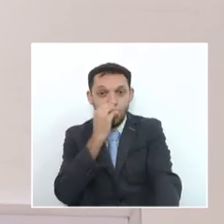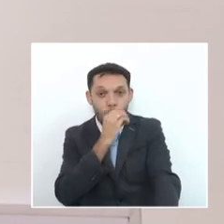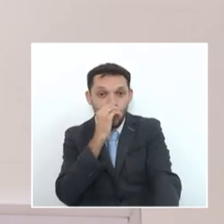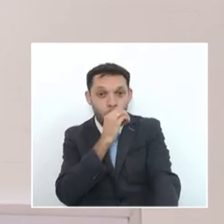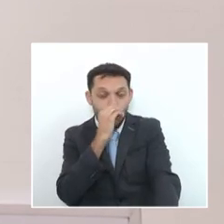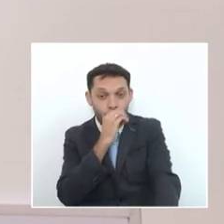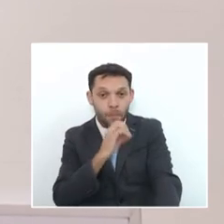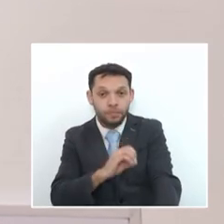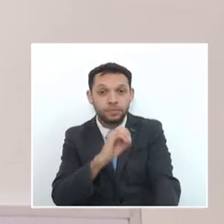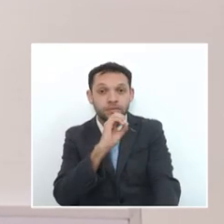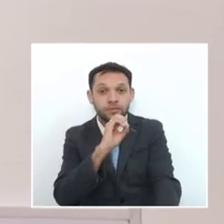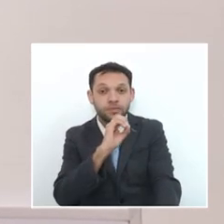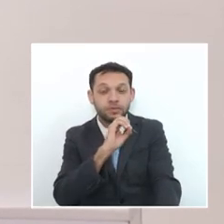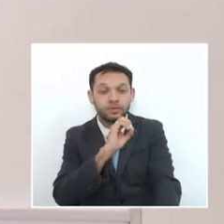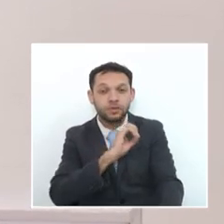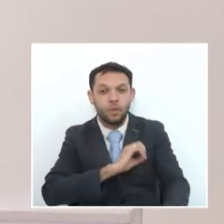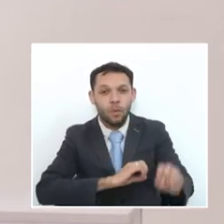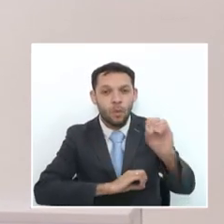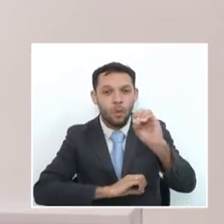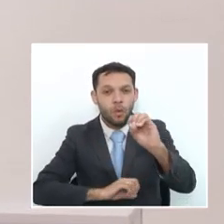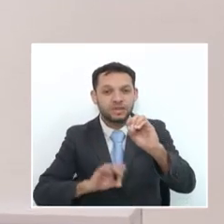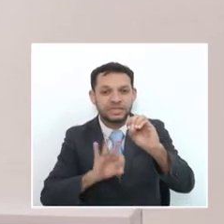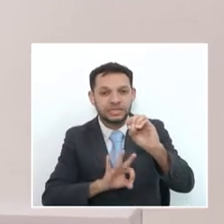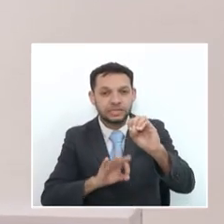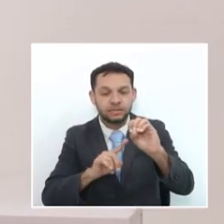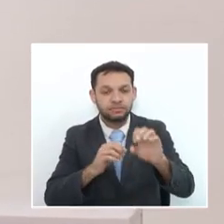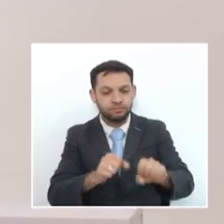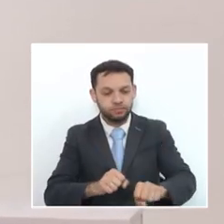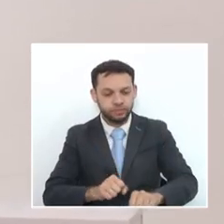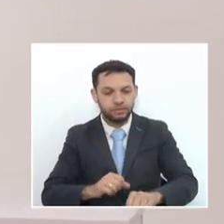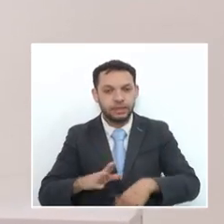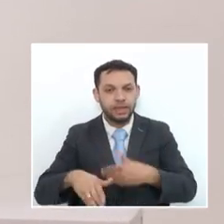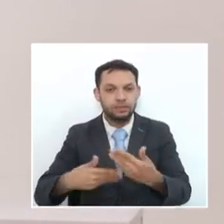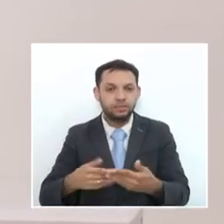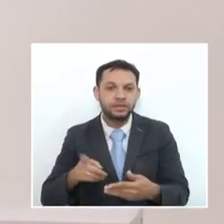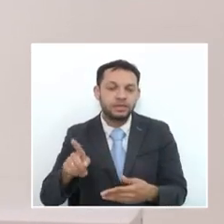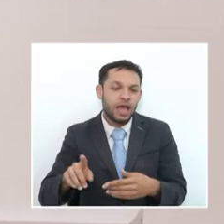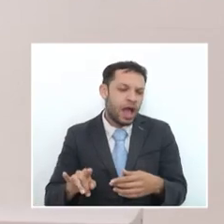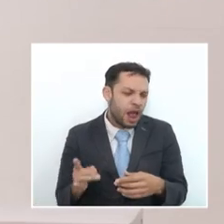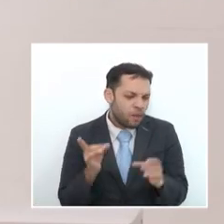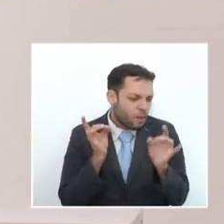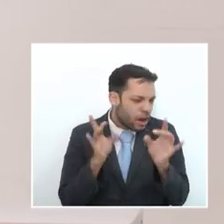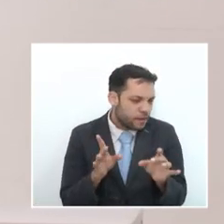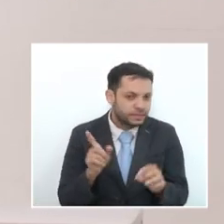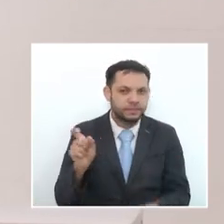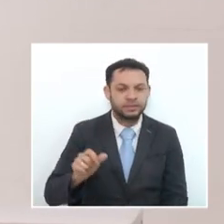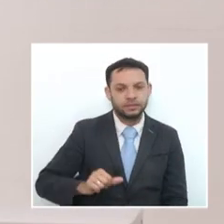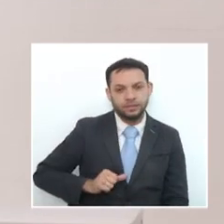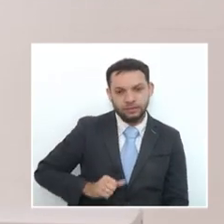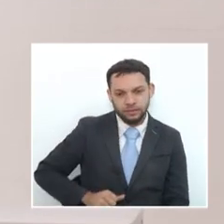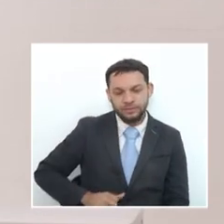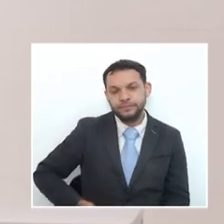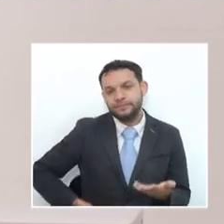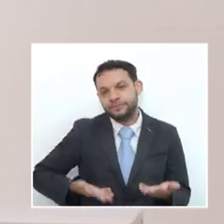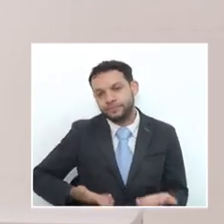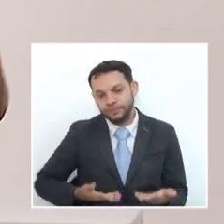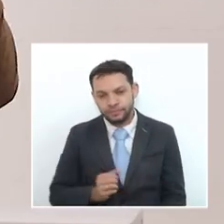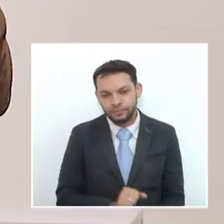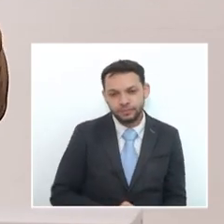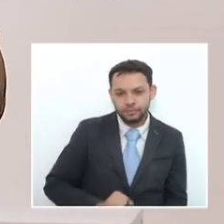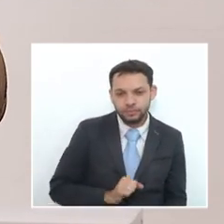maravilloso. Cuando la persona ha avanzado mucho, hay que hacer cirugía. Por eso la radiografía, la